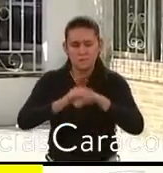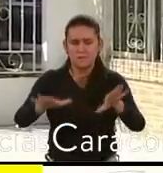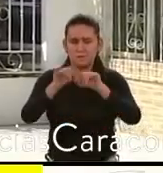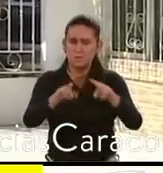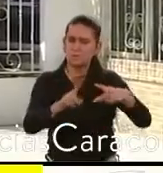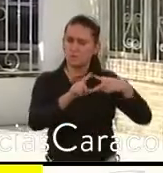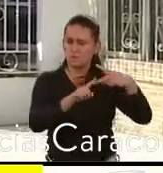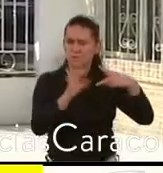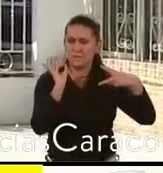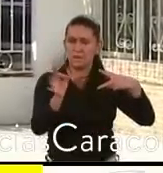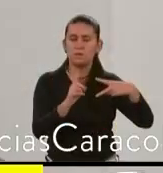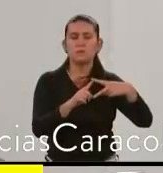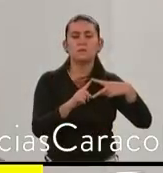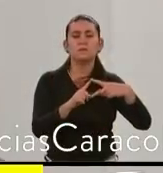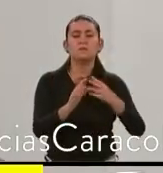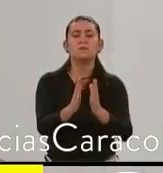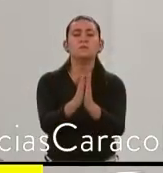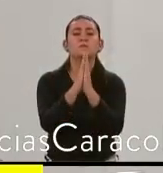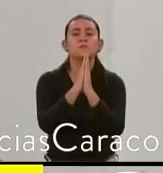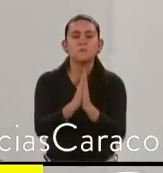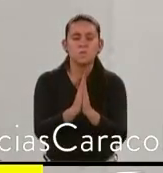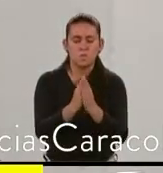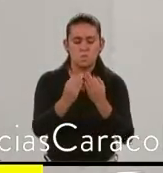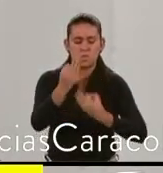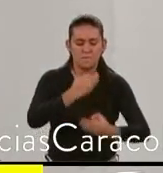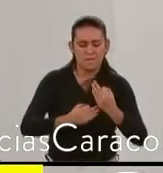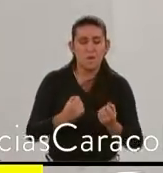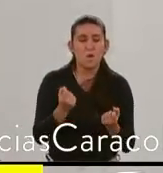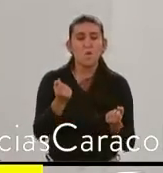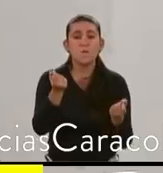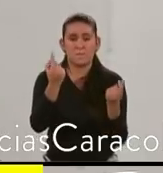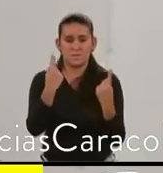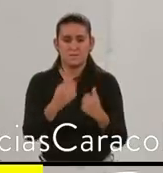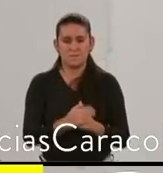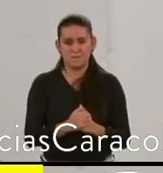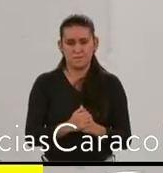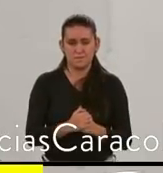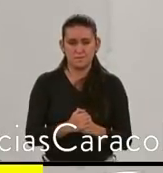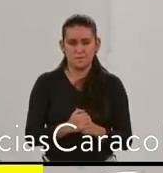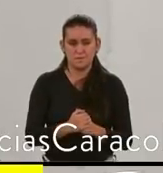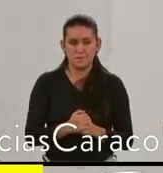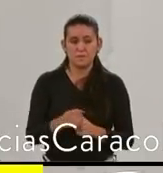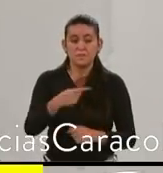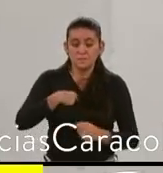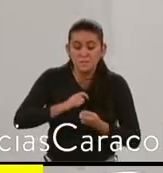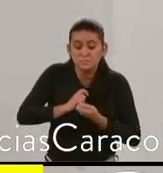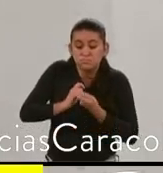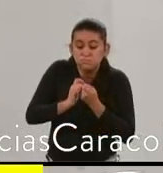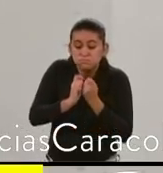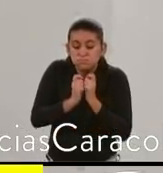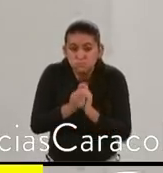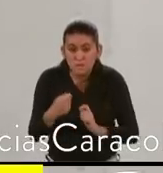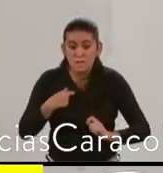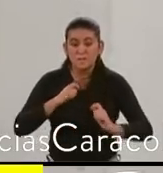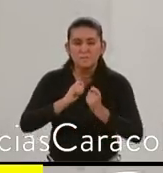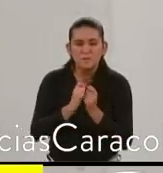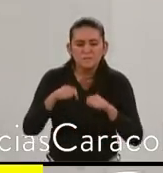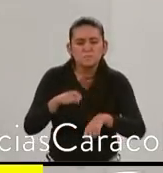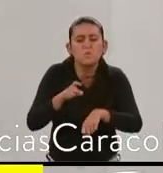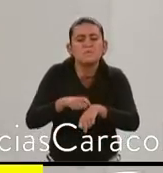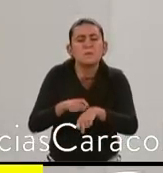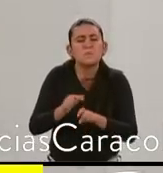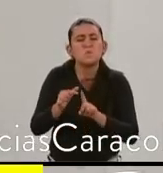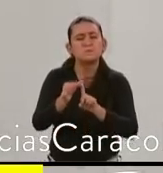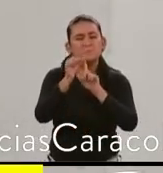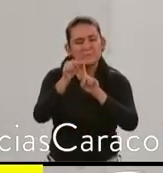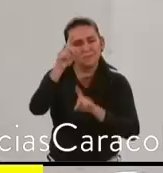comunidad. Cuidarnos y conversión. Si nos convertimos, nos daremos cuenta que este tiempo es un tiempo especial. Hay